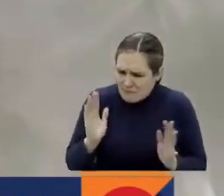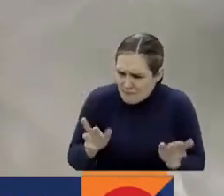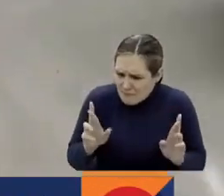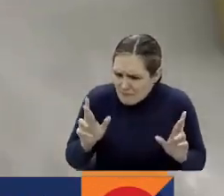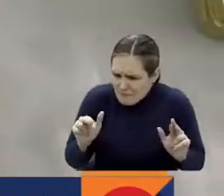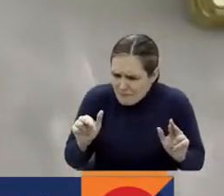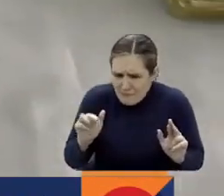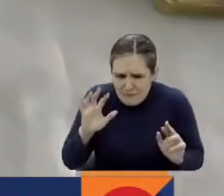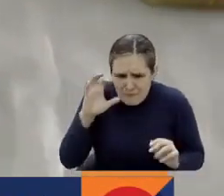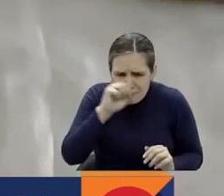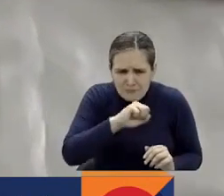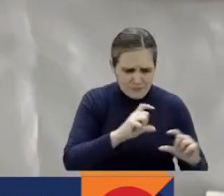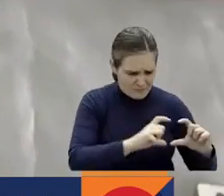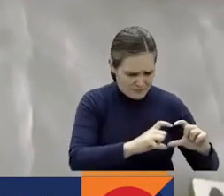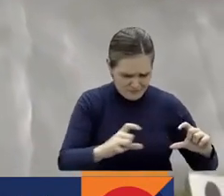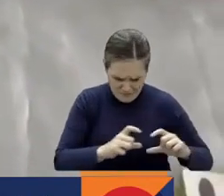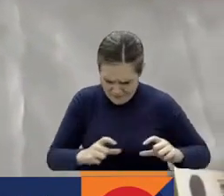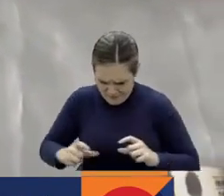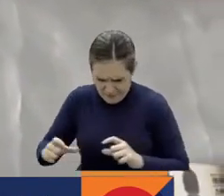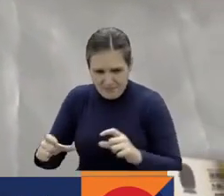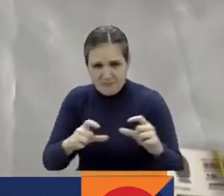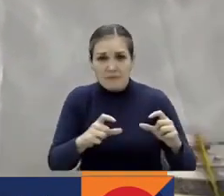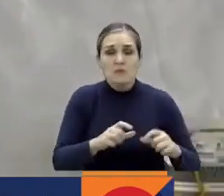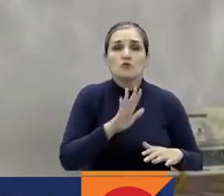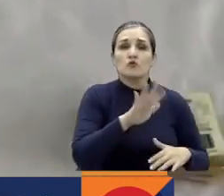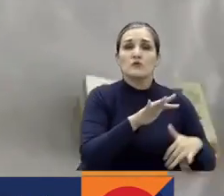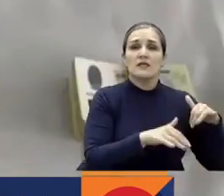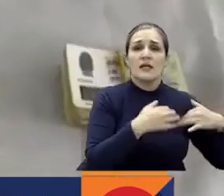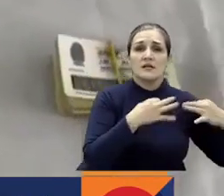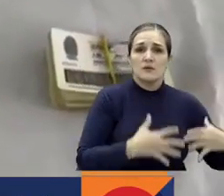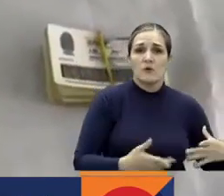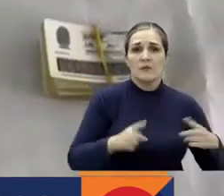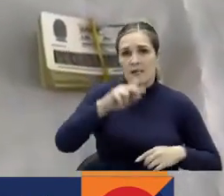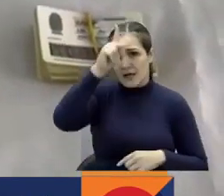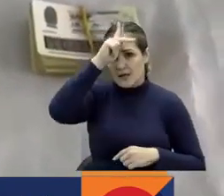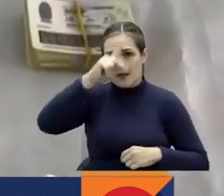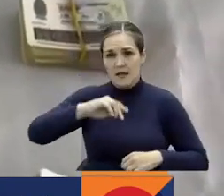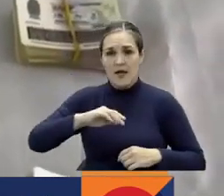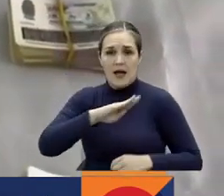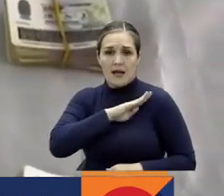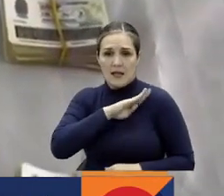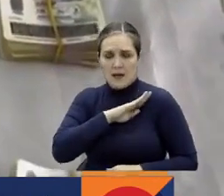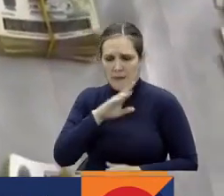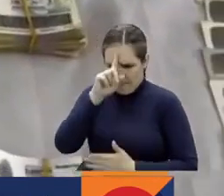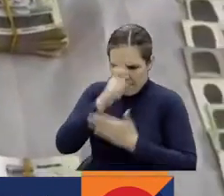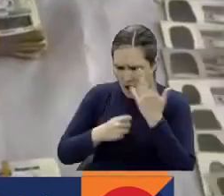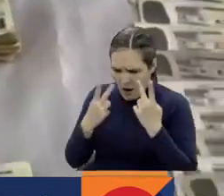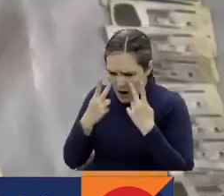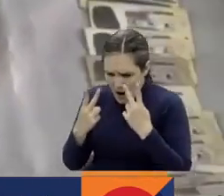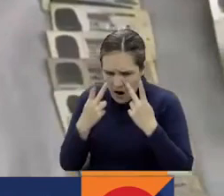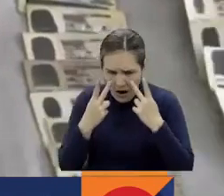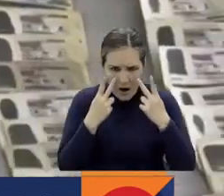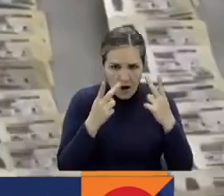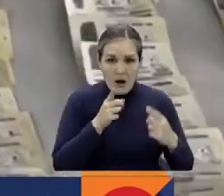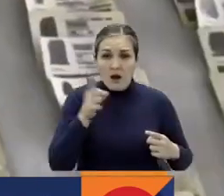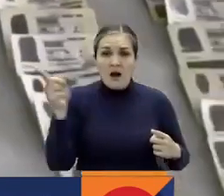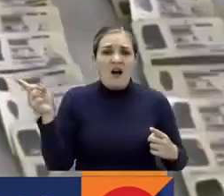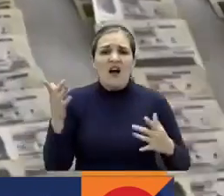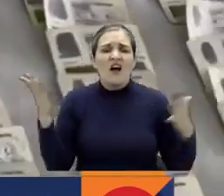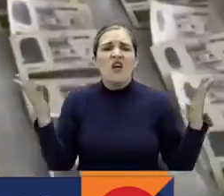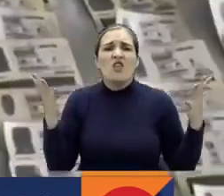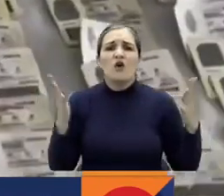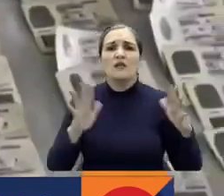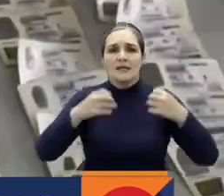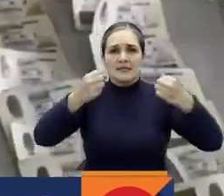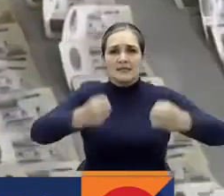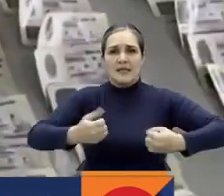uniformados de la policía, funcionarios de la Secretaría de Seguridad y de la Alcaldía de Kennedy que conforman el Comando Nocturno y realizaban un operativo de registro en un